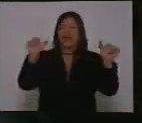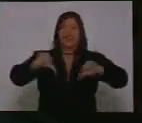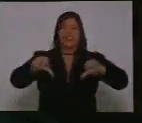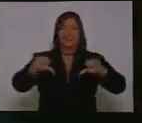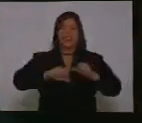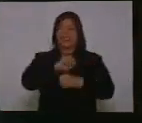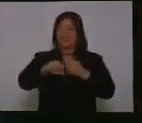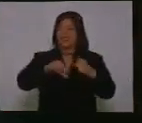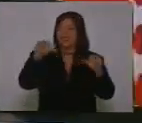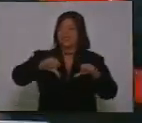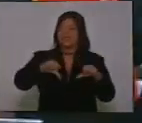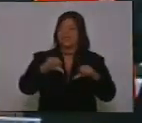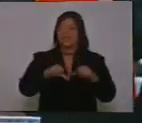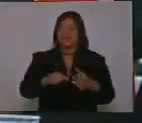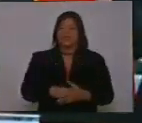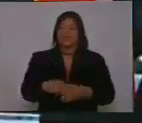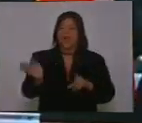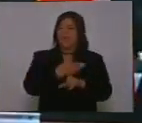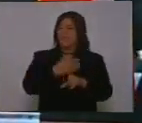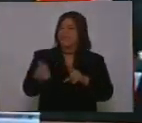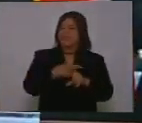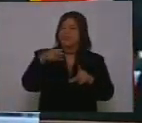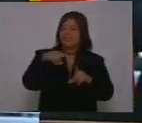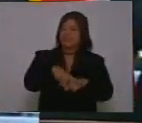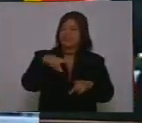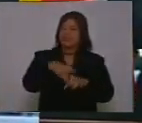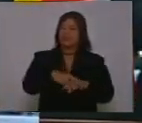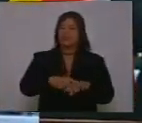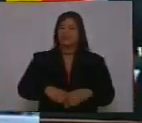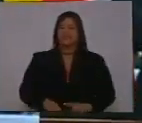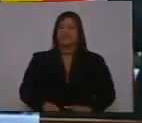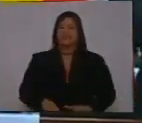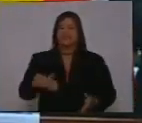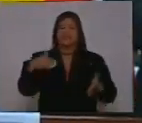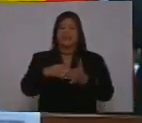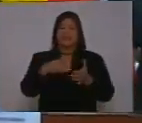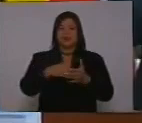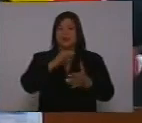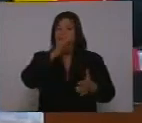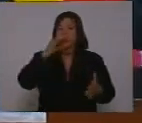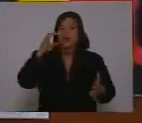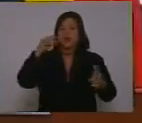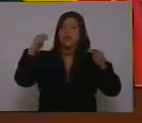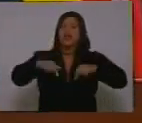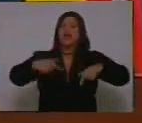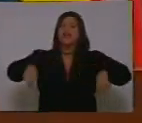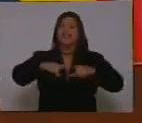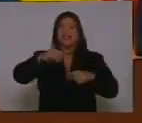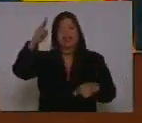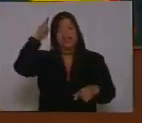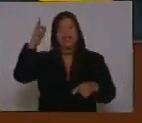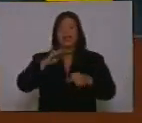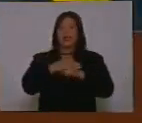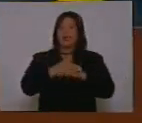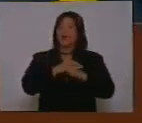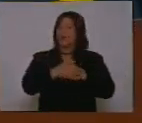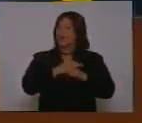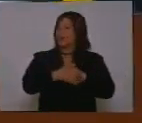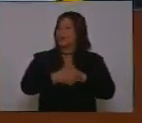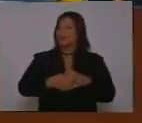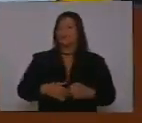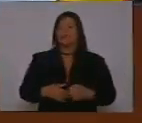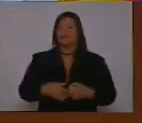con el que genera la tiranía, con el que genera el fascismo contra Capriles. Aquí está Héctor Rodríguez.